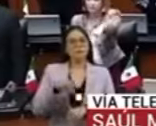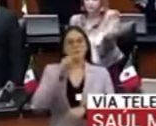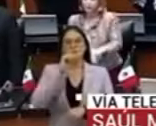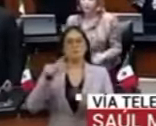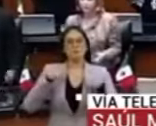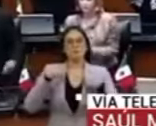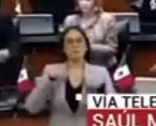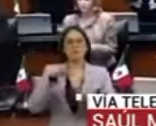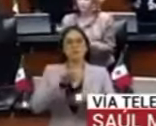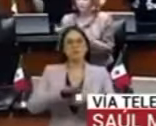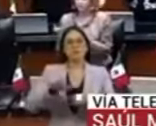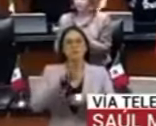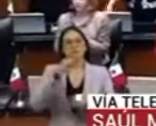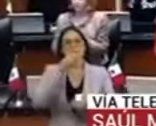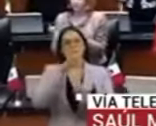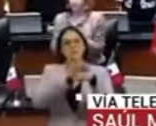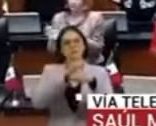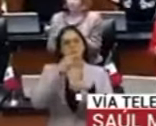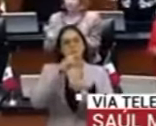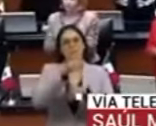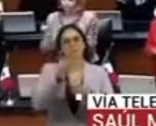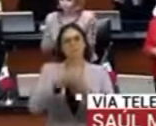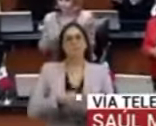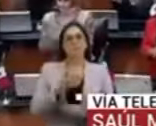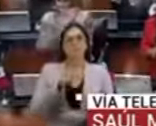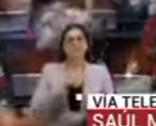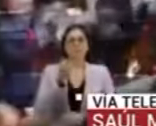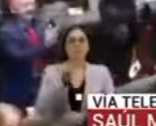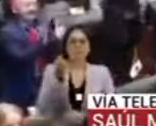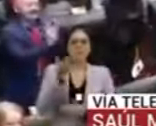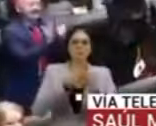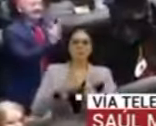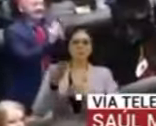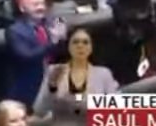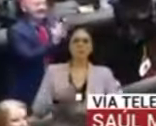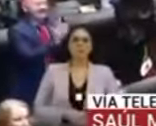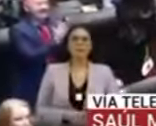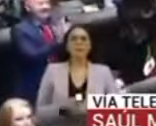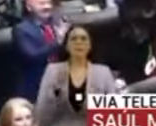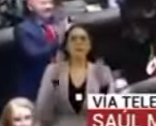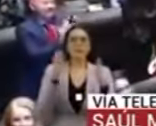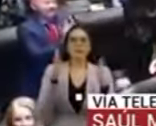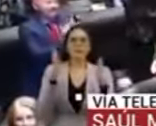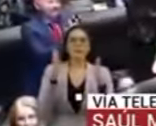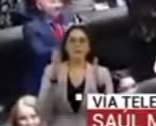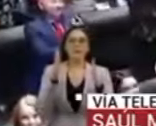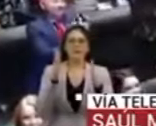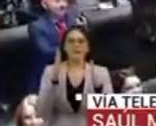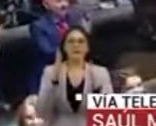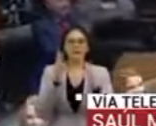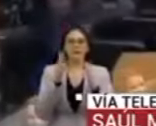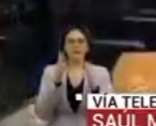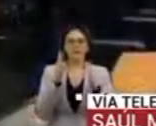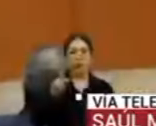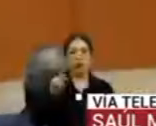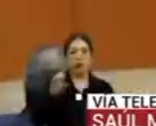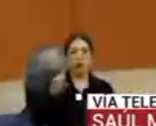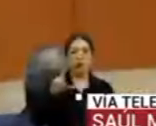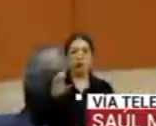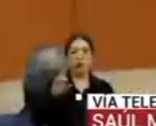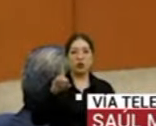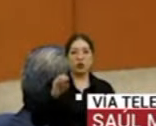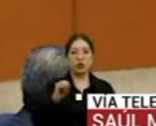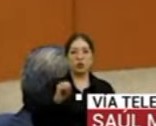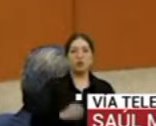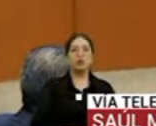cariño Ese mire usted lo sabe que desde un principio desde el 5 desde el mes de febrero